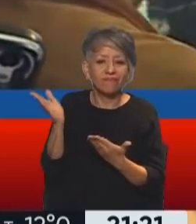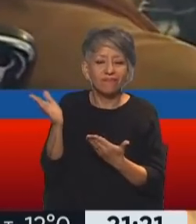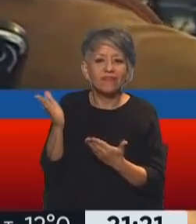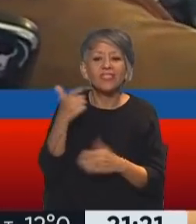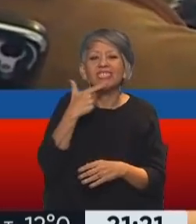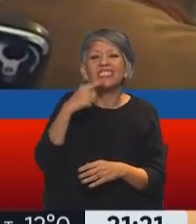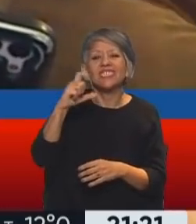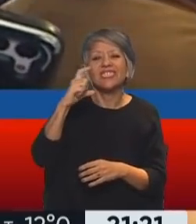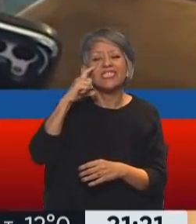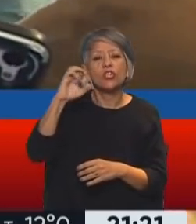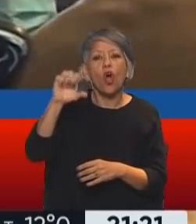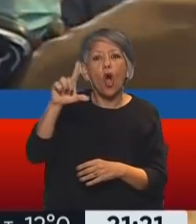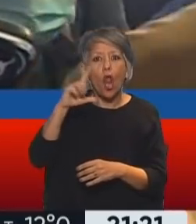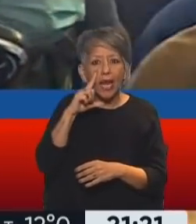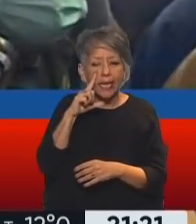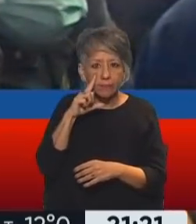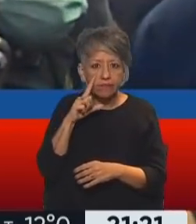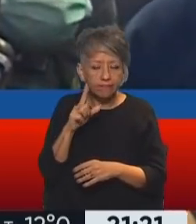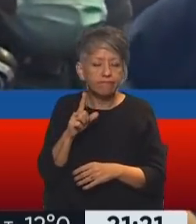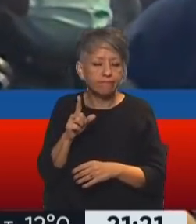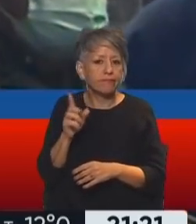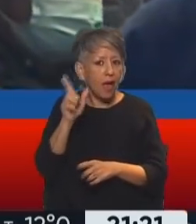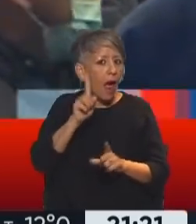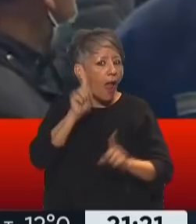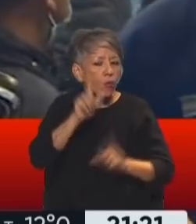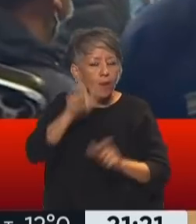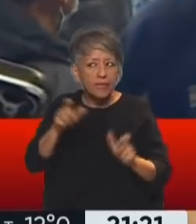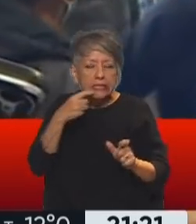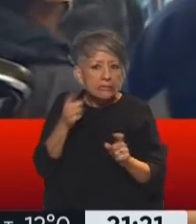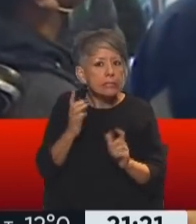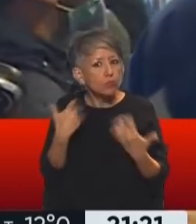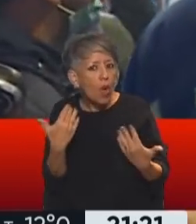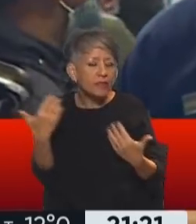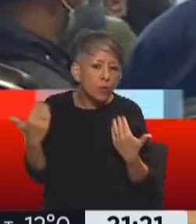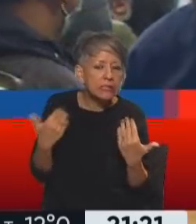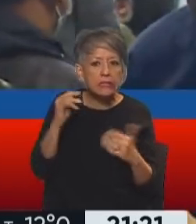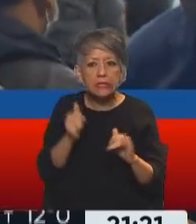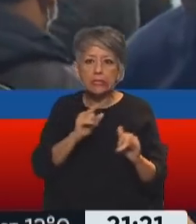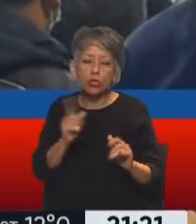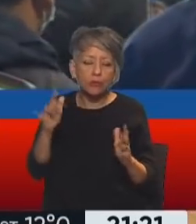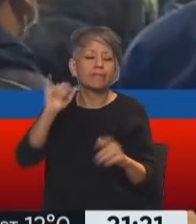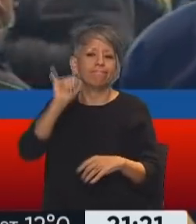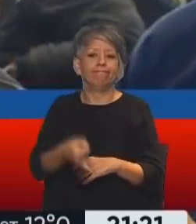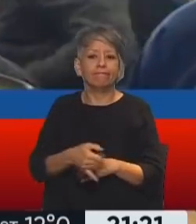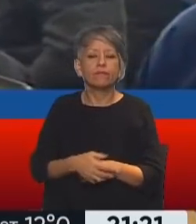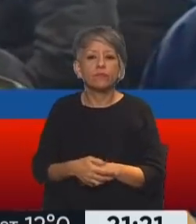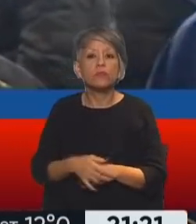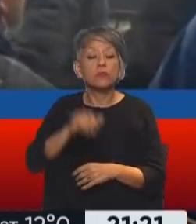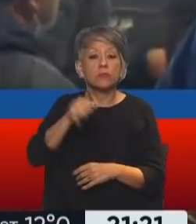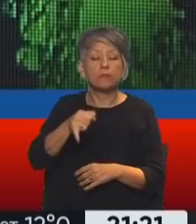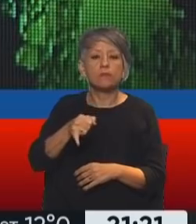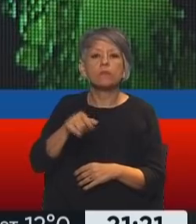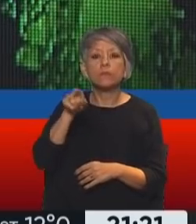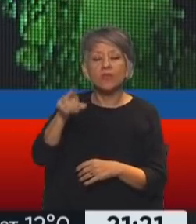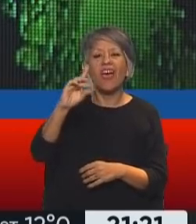de Daniel Scioli. Era uno de los tantos nombres, Nazarena, ¿cómo estás? Que estaban en danza durante estas últimas horas. ¿Cómo están, chicas? Y estamos hablando